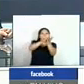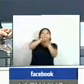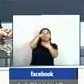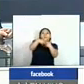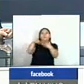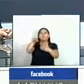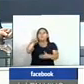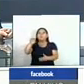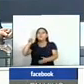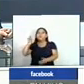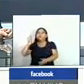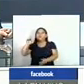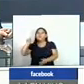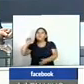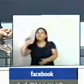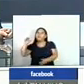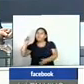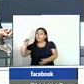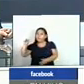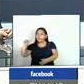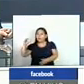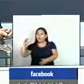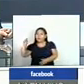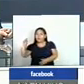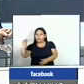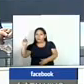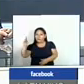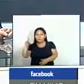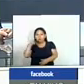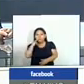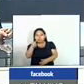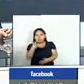un sistema de salud más universal así lo dijo